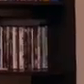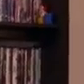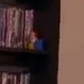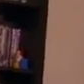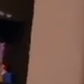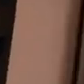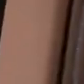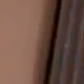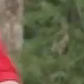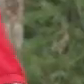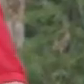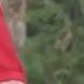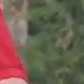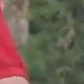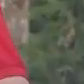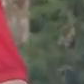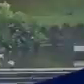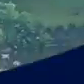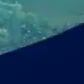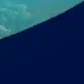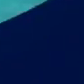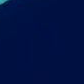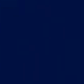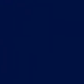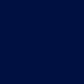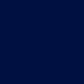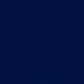Su fuerza es inagotable.